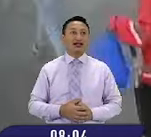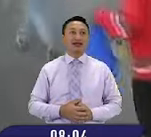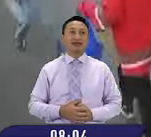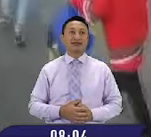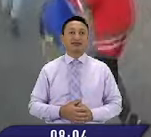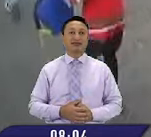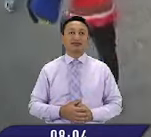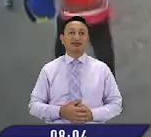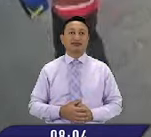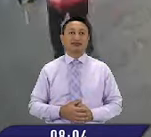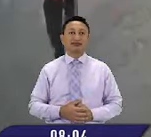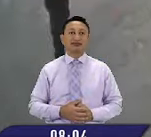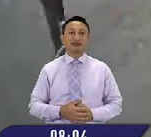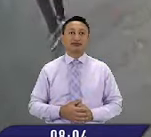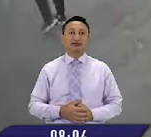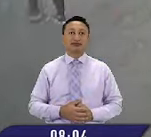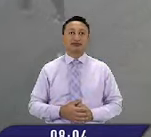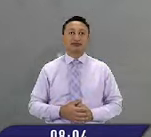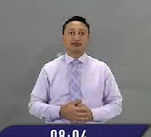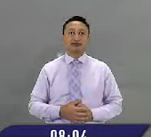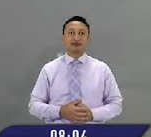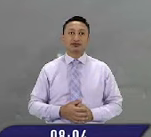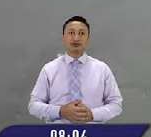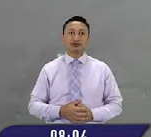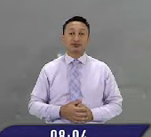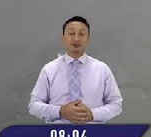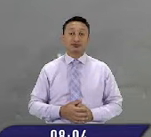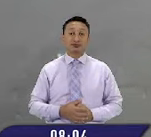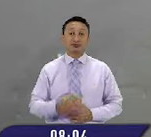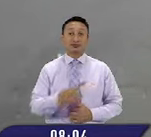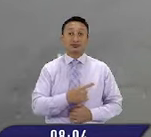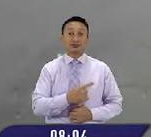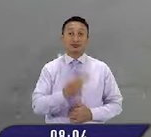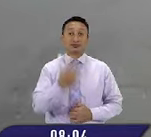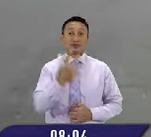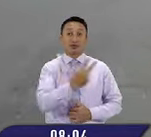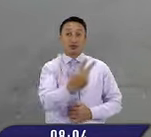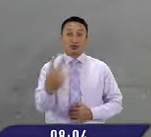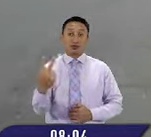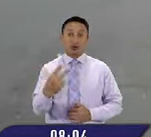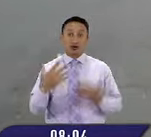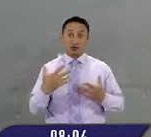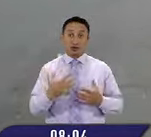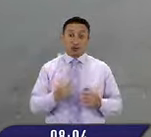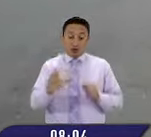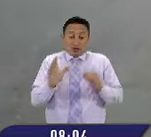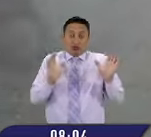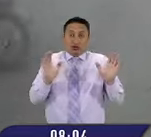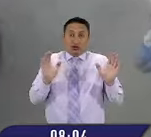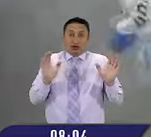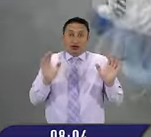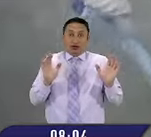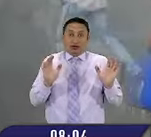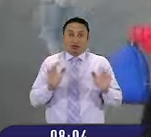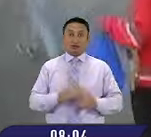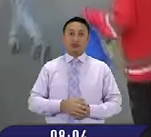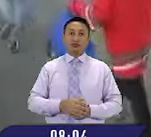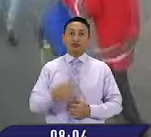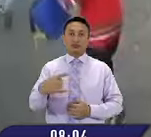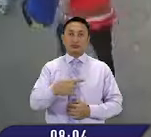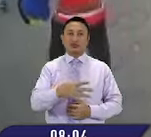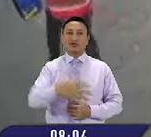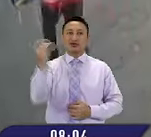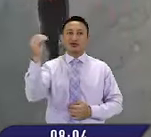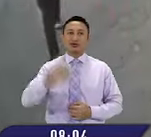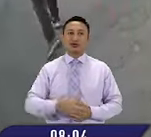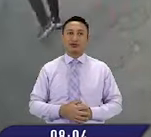tres sujetos a bordo de una motocicleta. Dos se bajaron a amedrentarla y le quitaron las pertenencias. Escaparon a bordo del